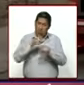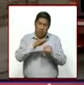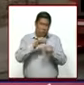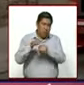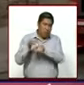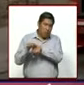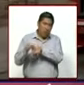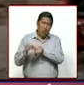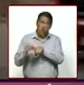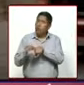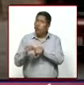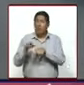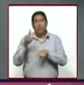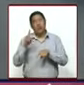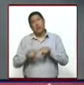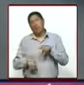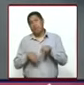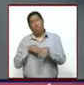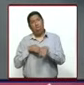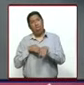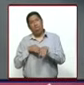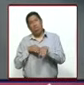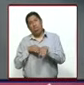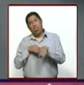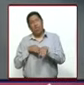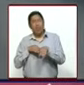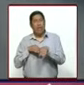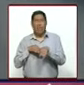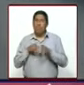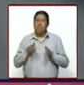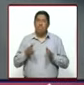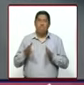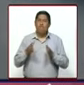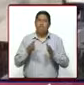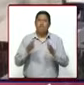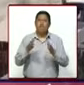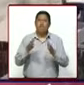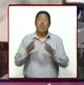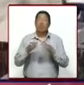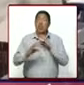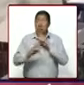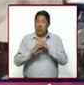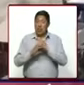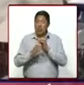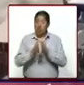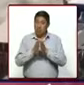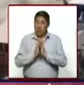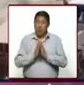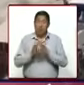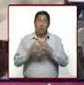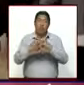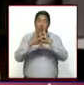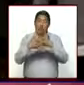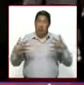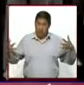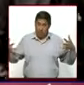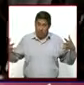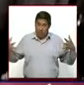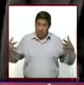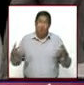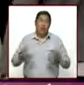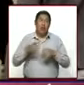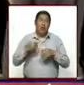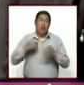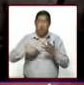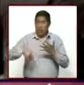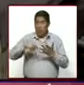almacenaje y estaciones de servicio de Bolivia y se encuentran paradas en plena carretera. La estatal ha pedido a los sectores movilizados levantar los puntos de bloqueo instalados